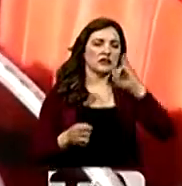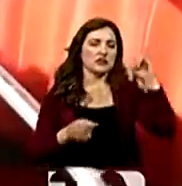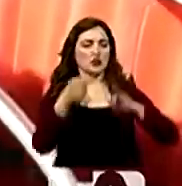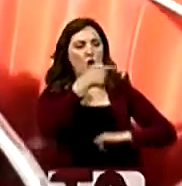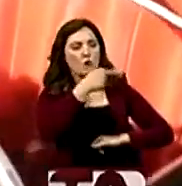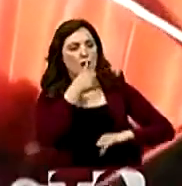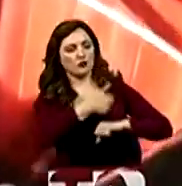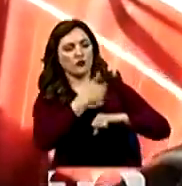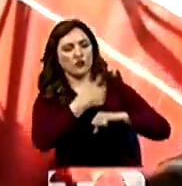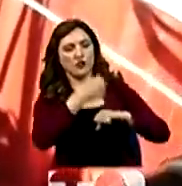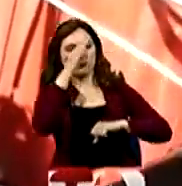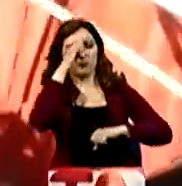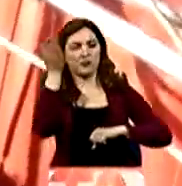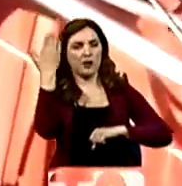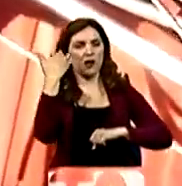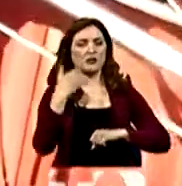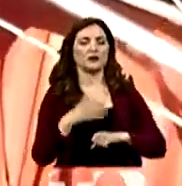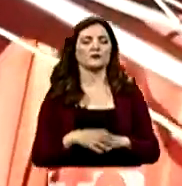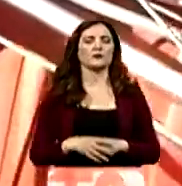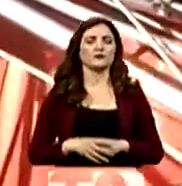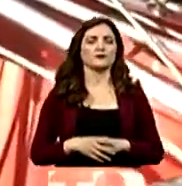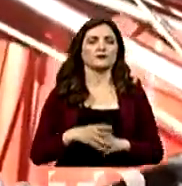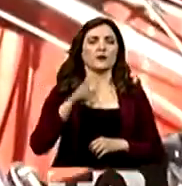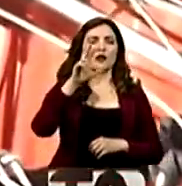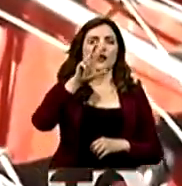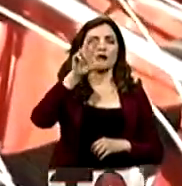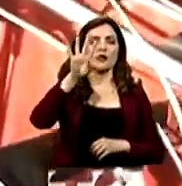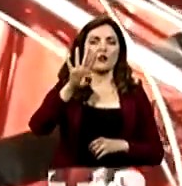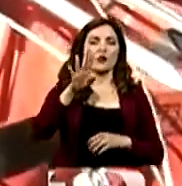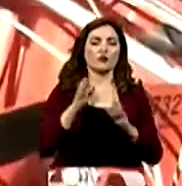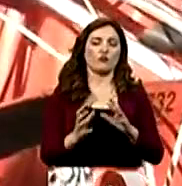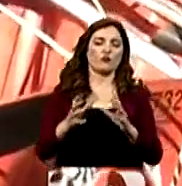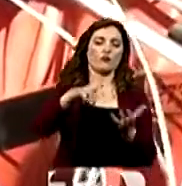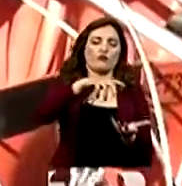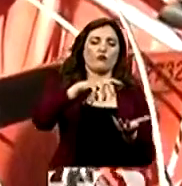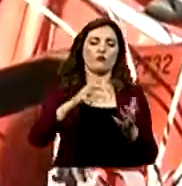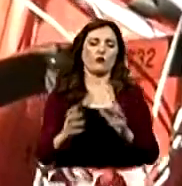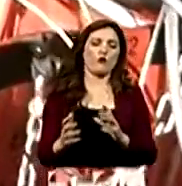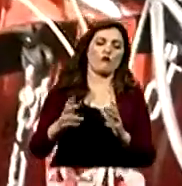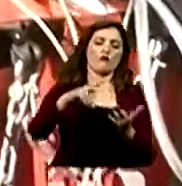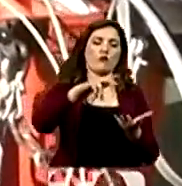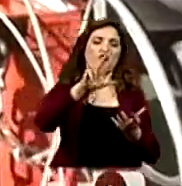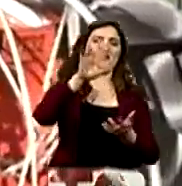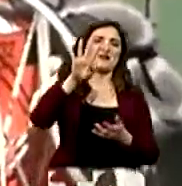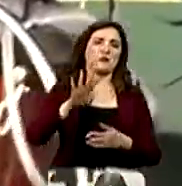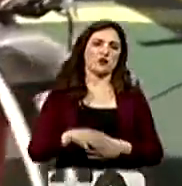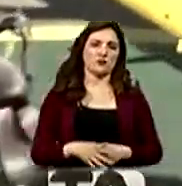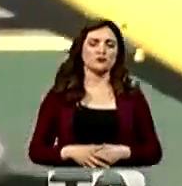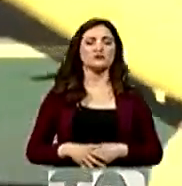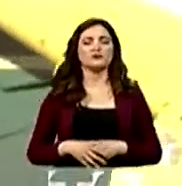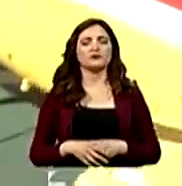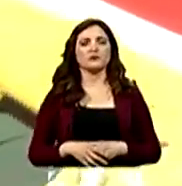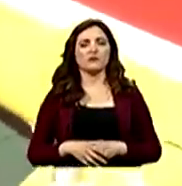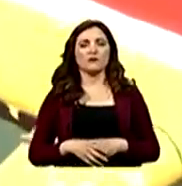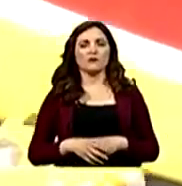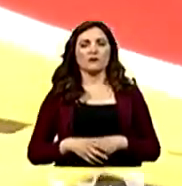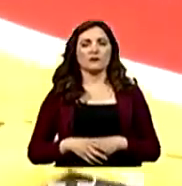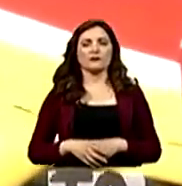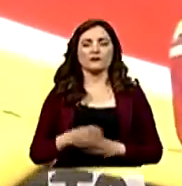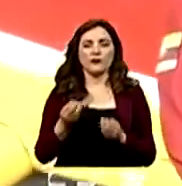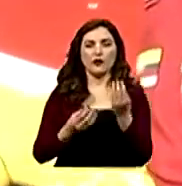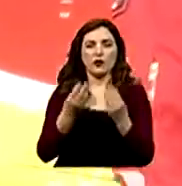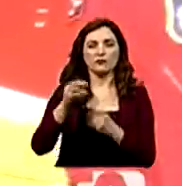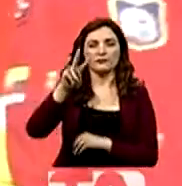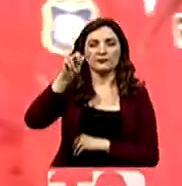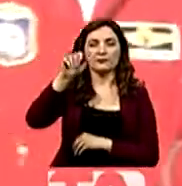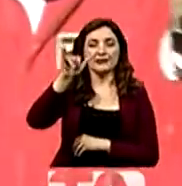el día de anteayer, hizo en total 34 descargas. Y el día de ayer. Nos estamos refiriendo al incendio forestal